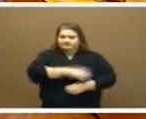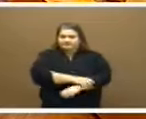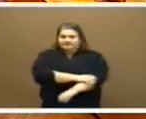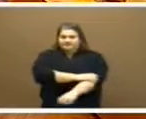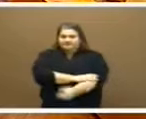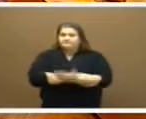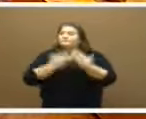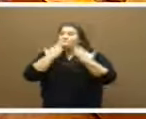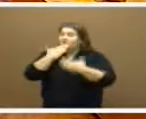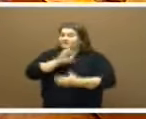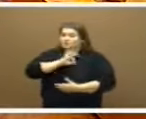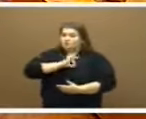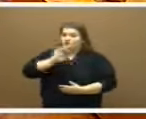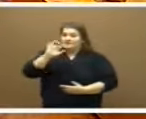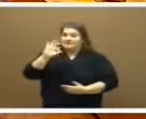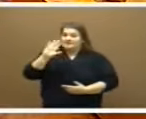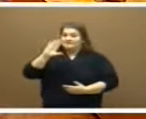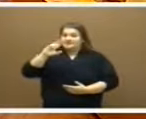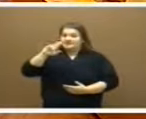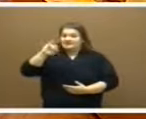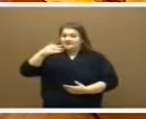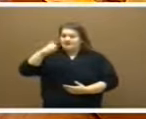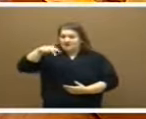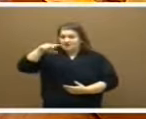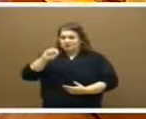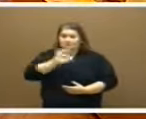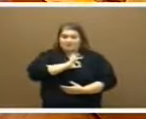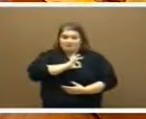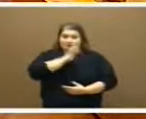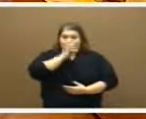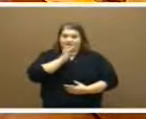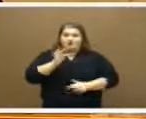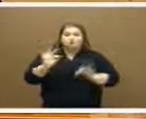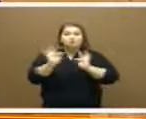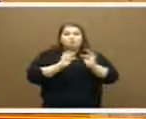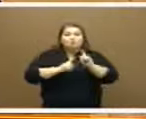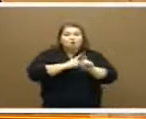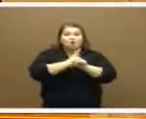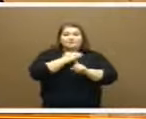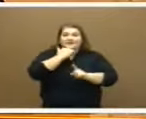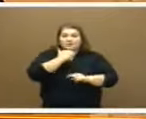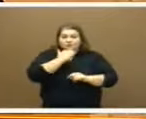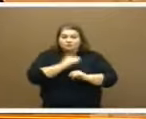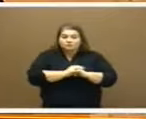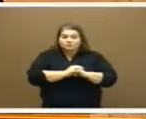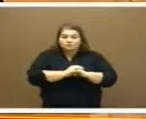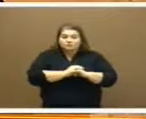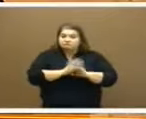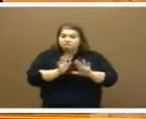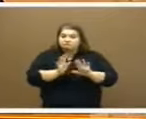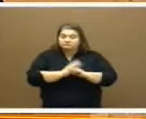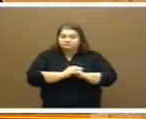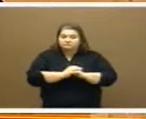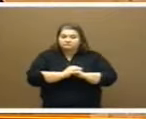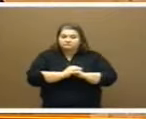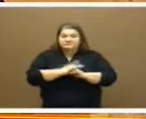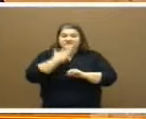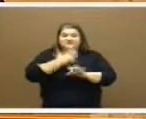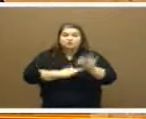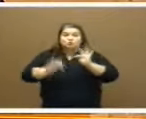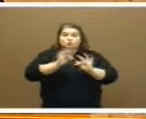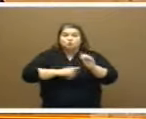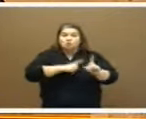Muchas gracias, señor escribano. Señorías, ¿algún turno en contra de la iniciativa? Si no hay turnos